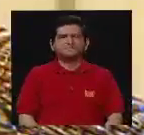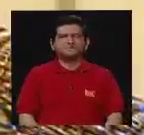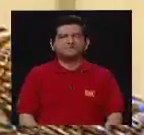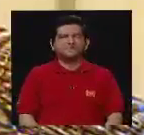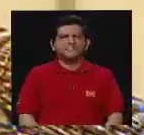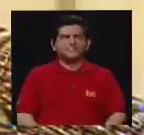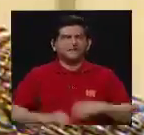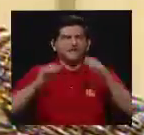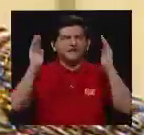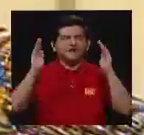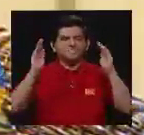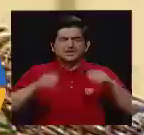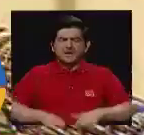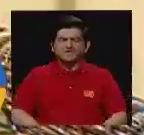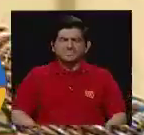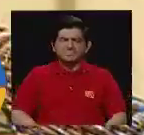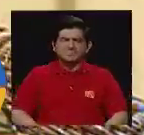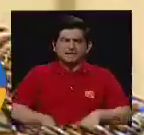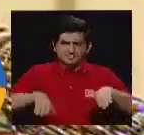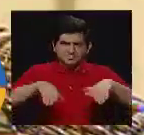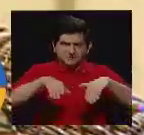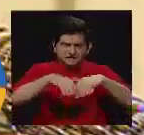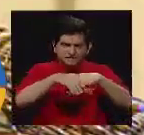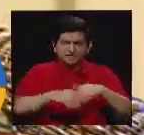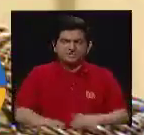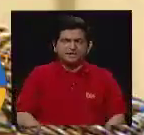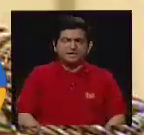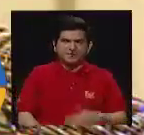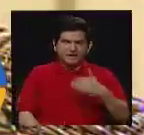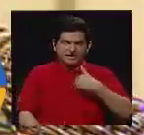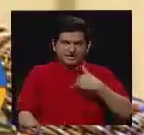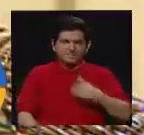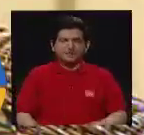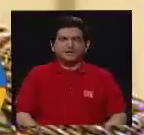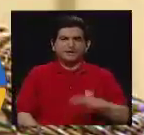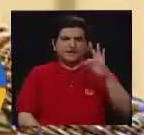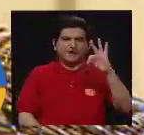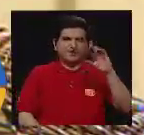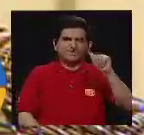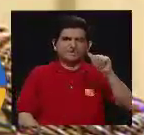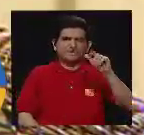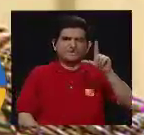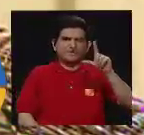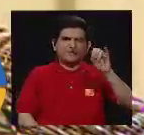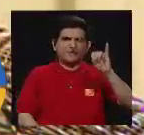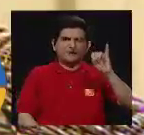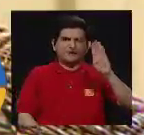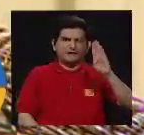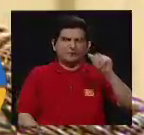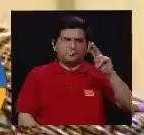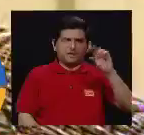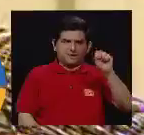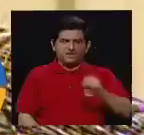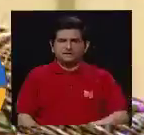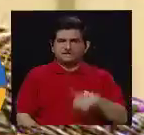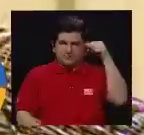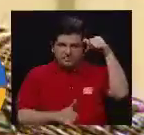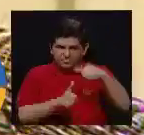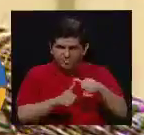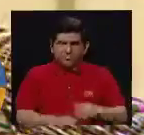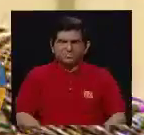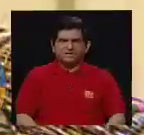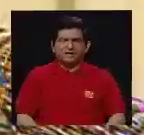en las grandes budas que reventaron los talibanes. Ahora mismo, ayer oí una noticia